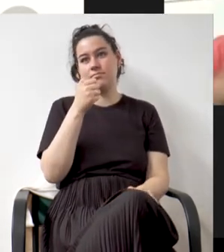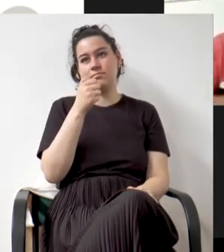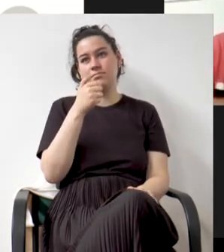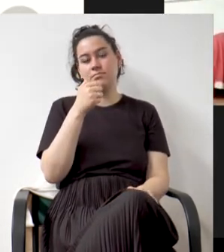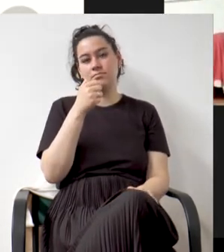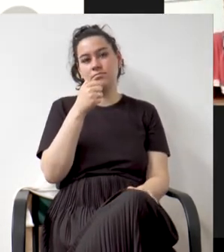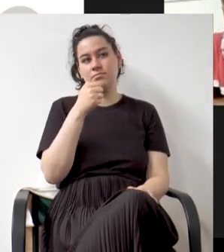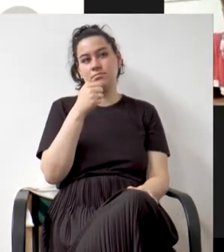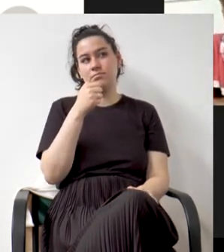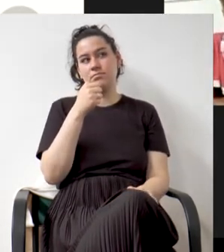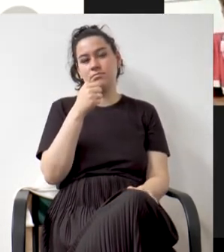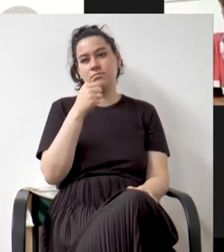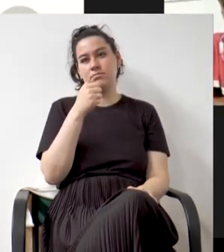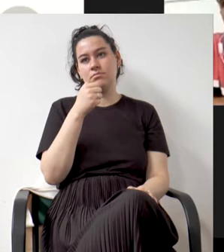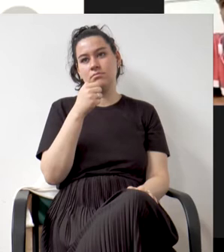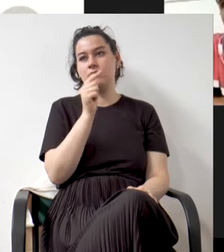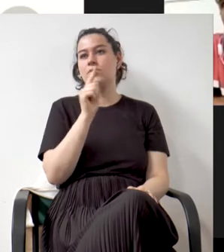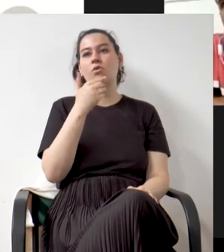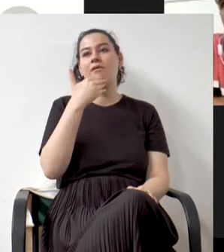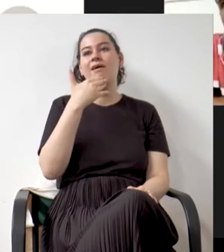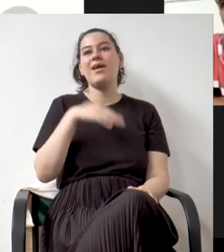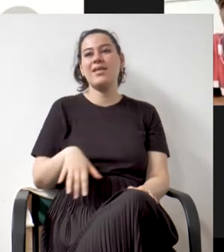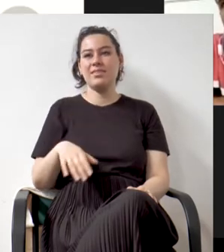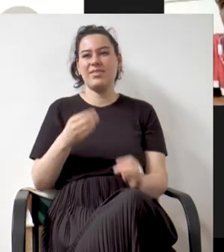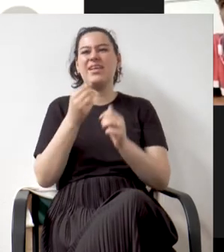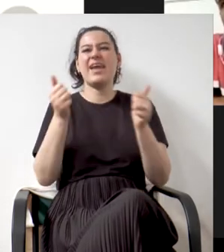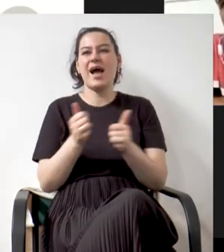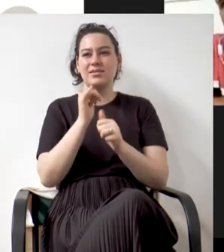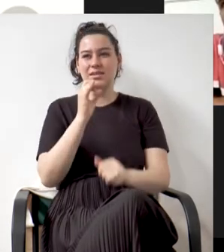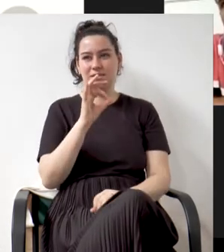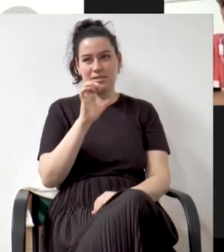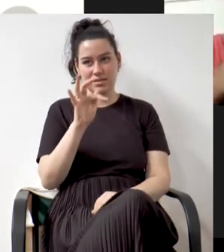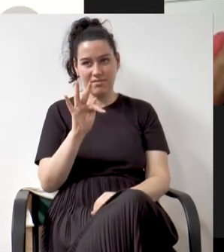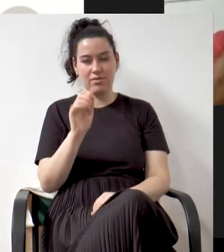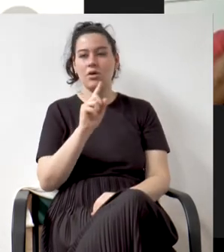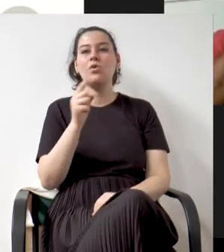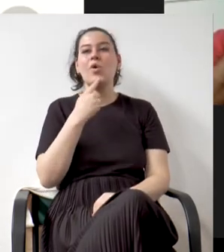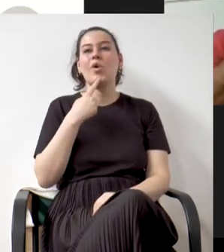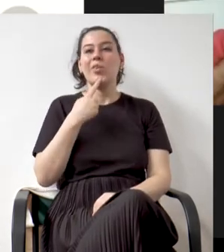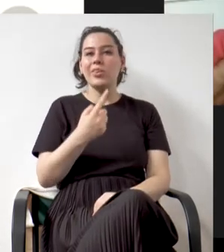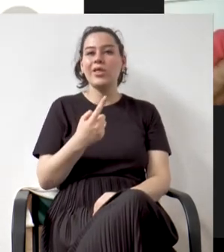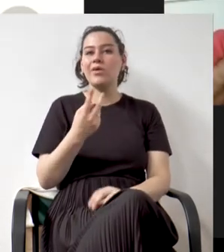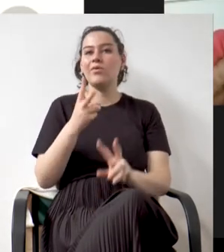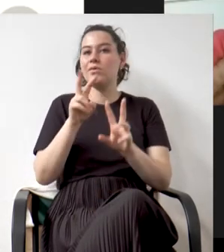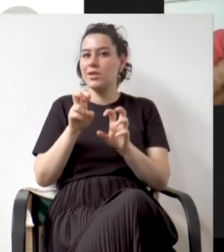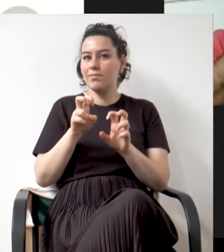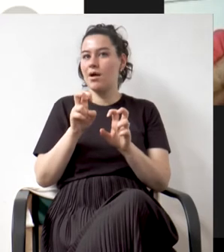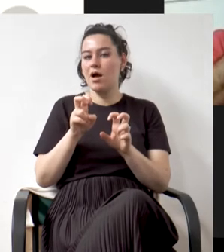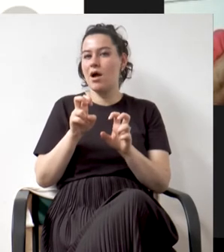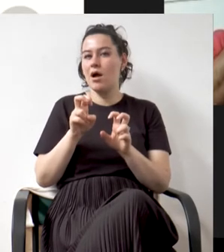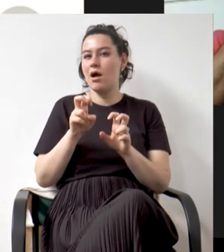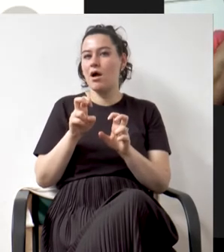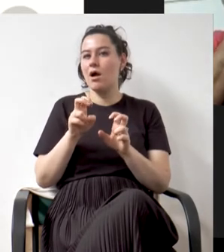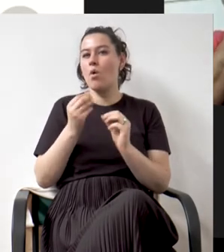no se conoce o no se comprende qué hace el ICEF. Y no lo digo de la visión de la dirección, sino de la visión de